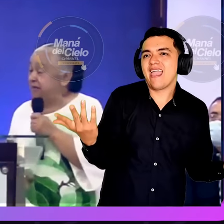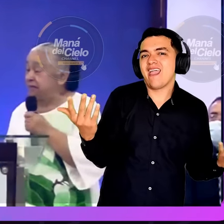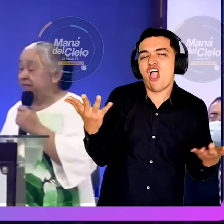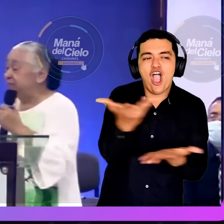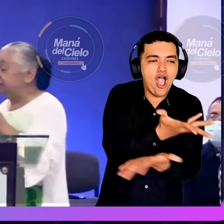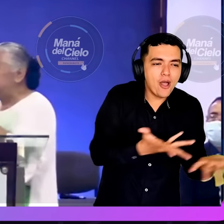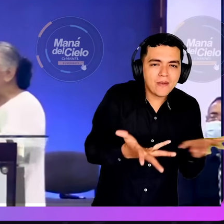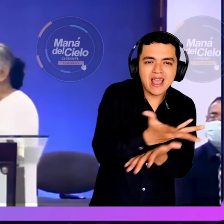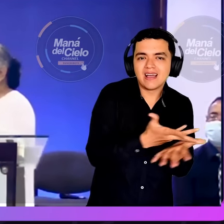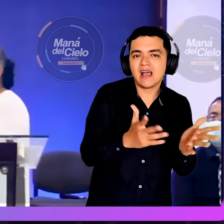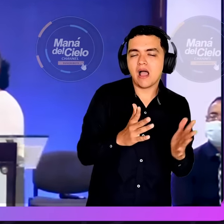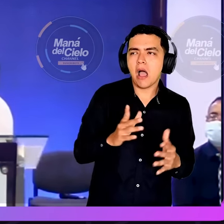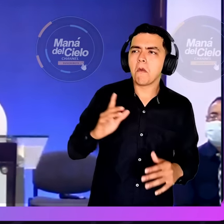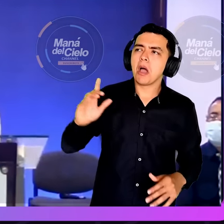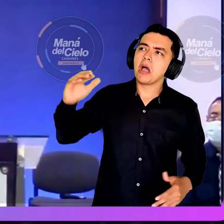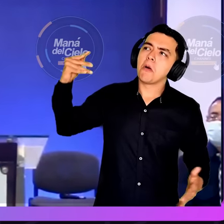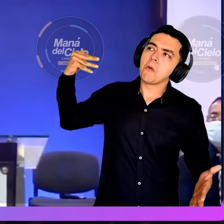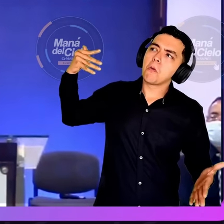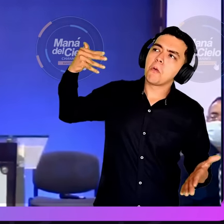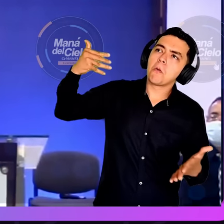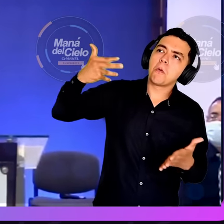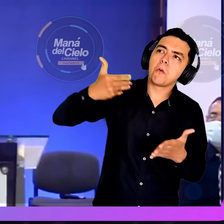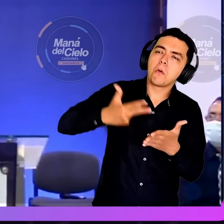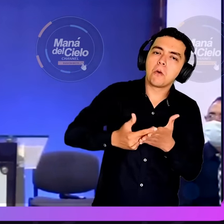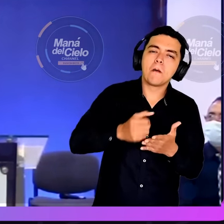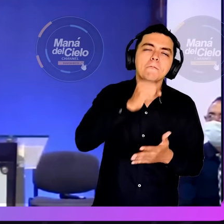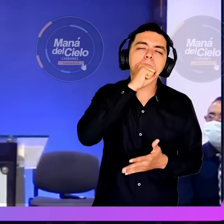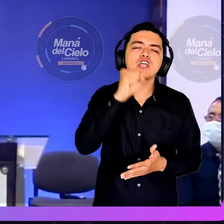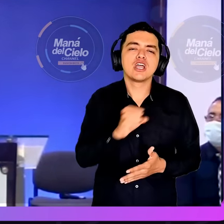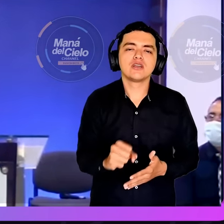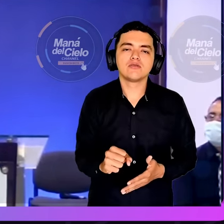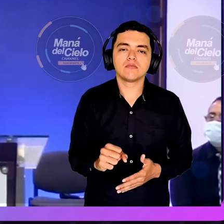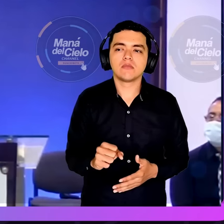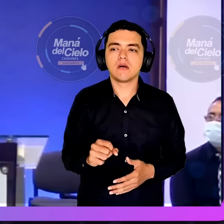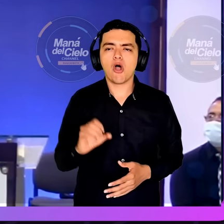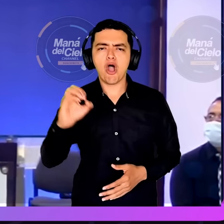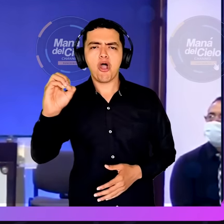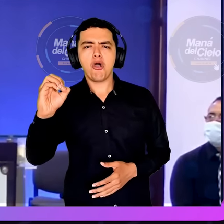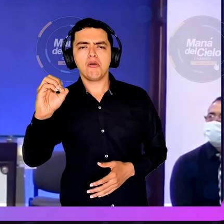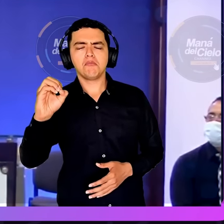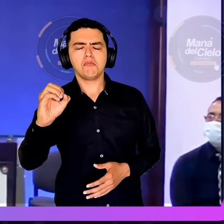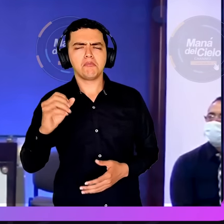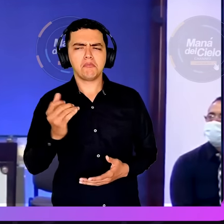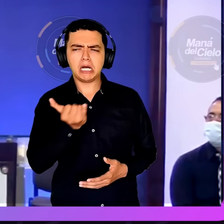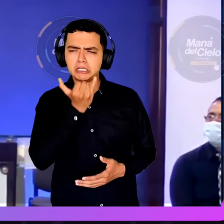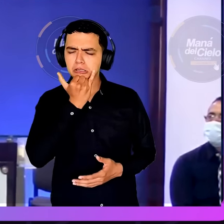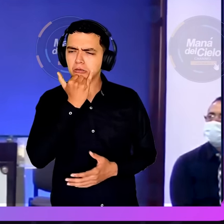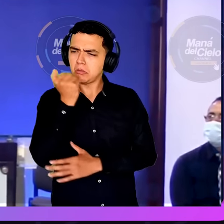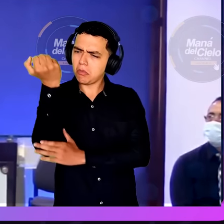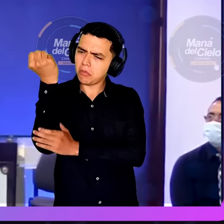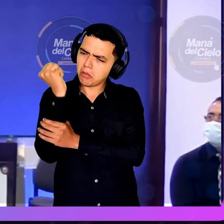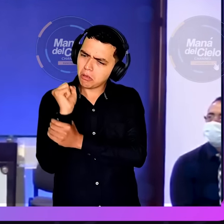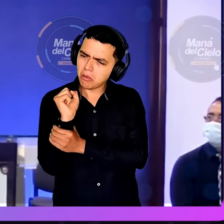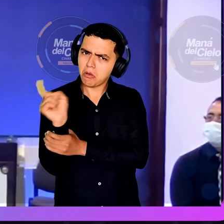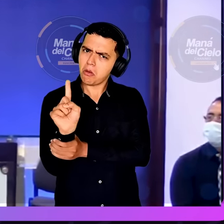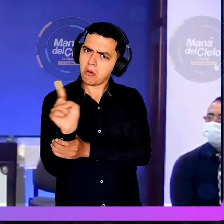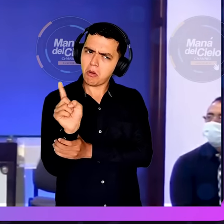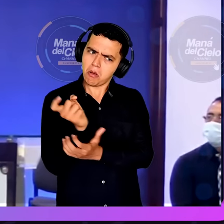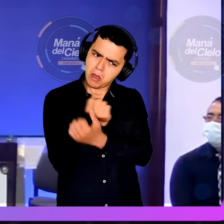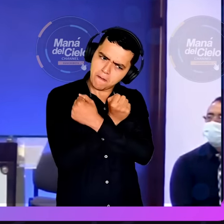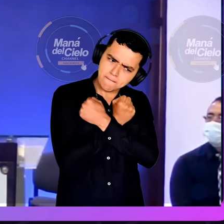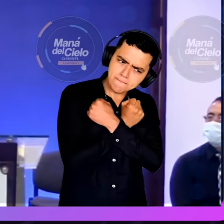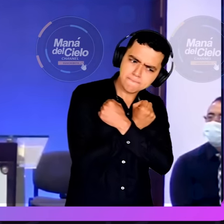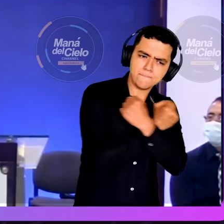luna de miel, que mi vida, que mi amor, que el detalle. Claro que el amor madura, el amor tiene que madurar, y uno pues ya con los años no tiene que estar pegado como detalle. Pero